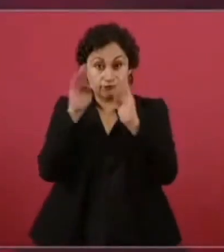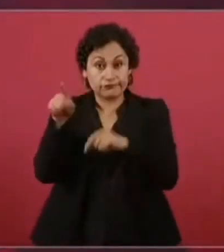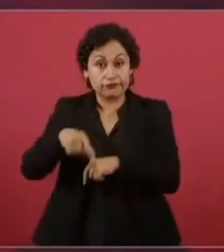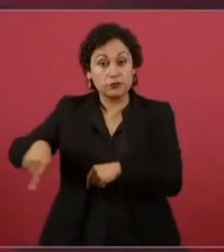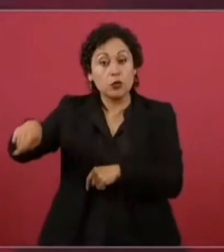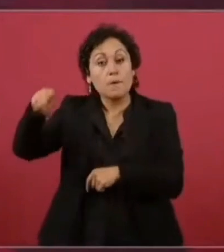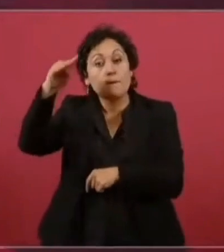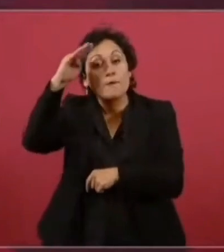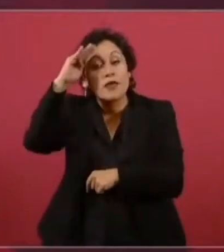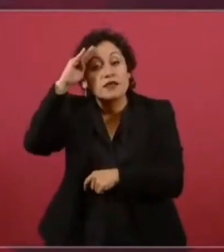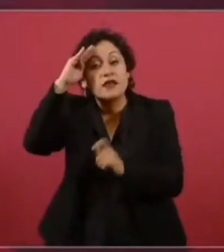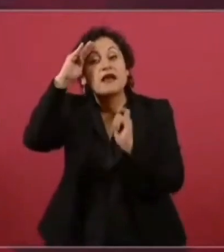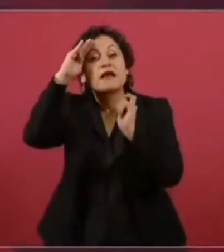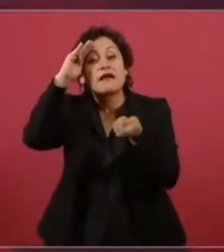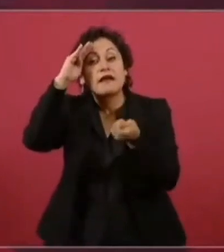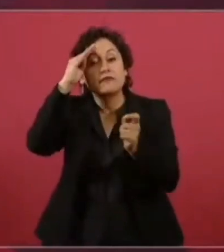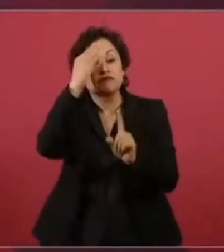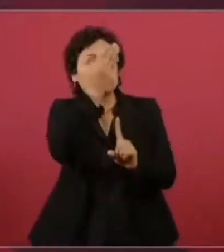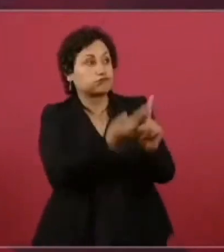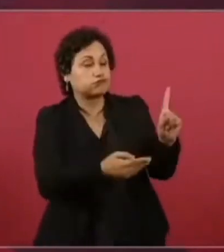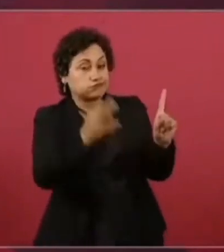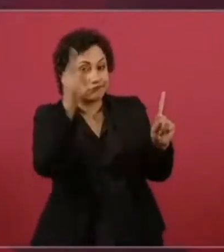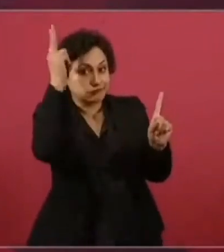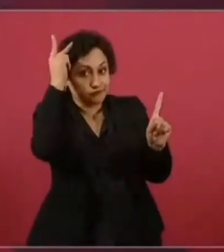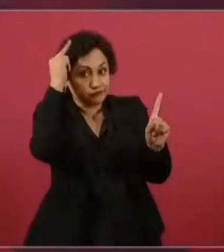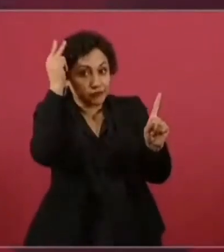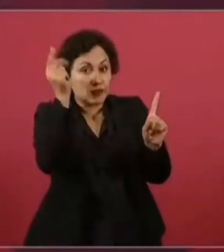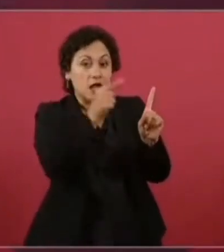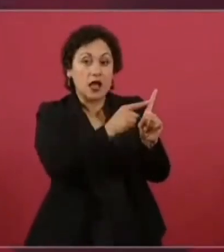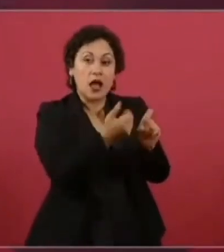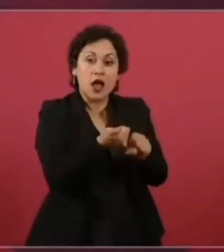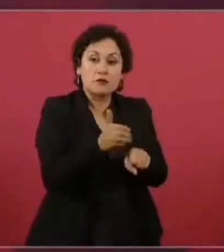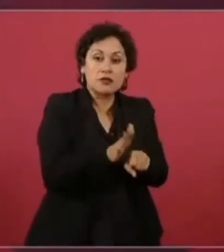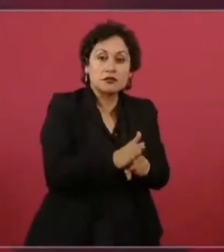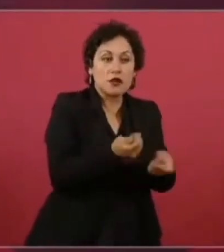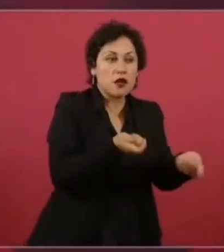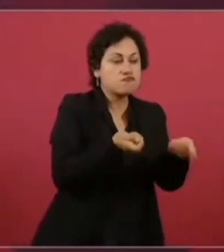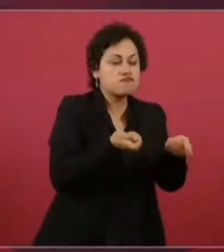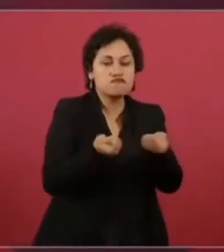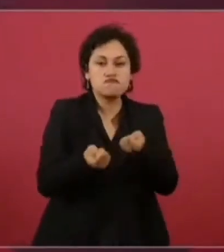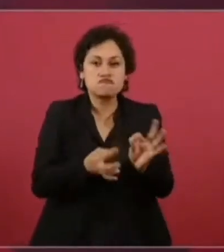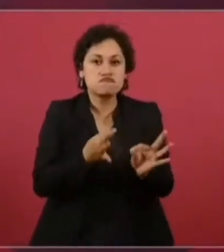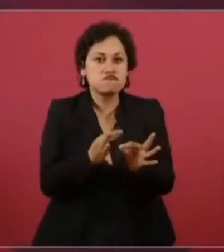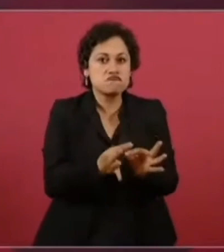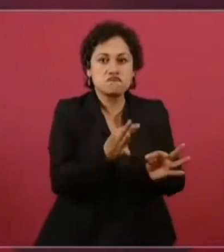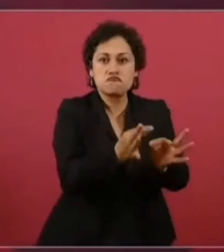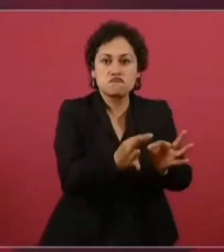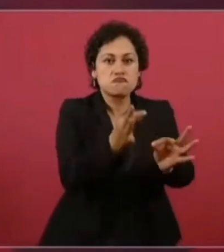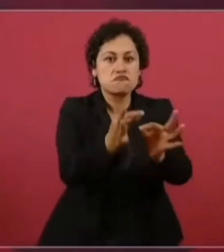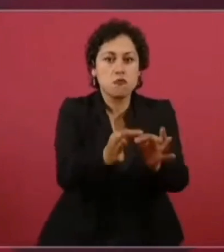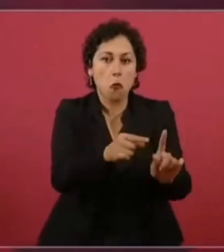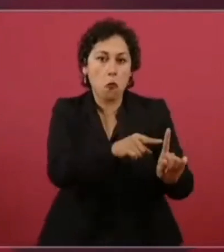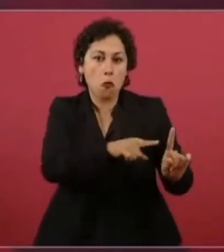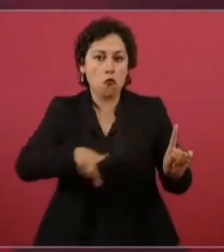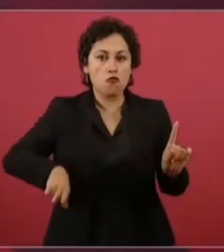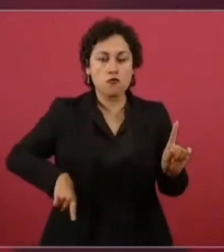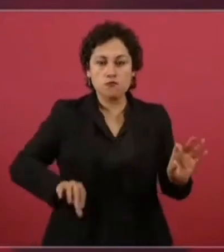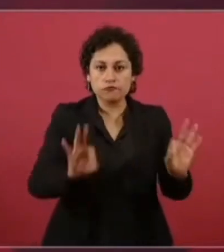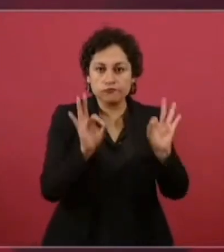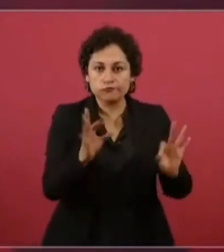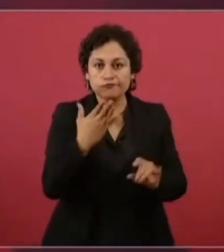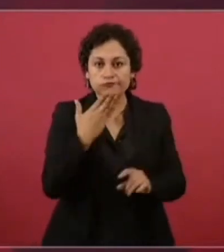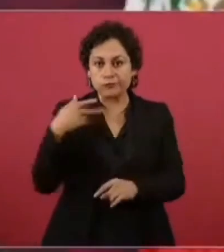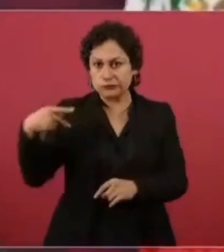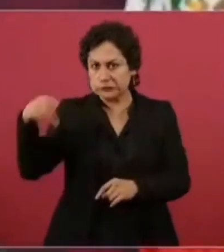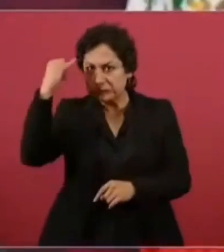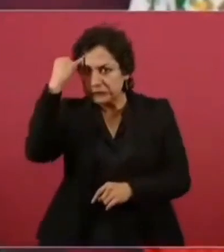es de que Porfirio Díaz administró muy bien, que fue un buen gobierno, que